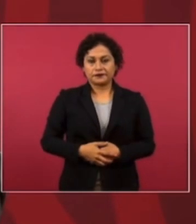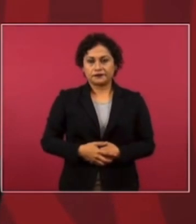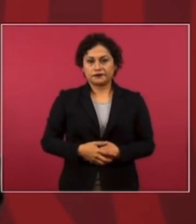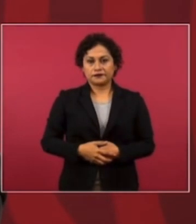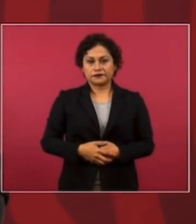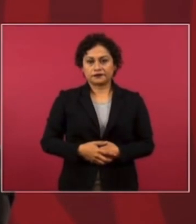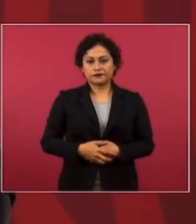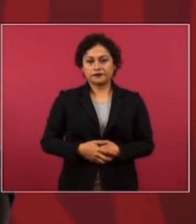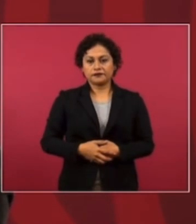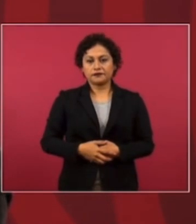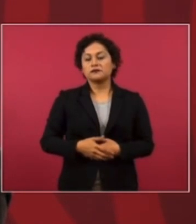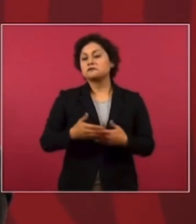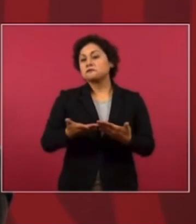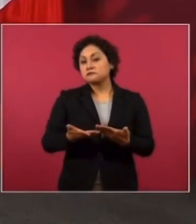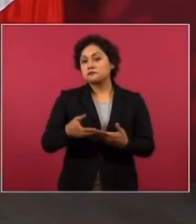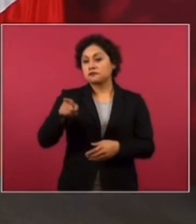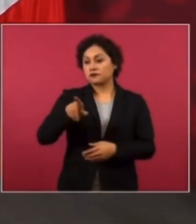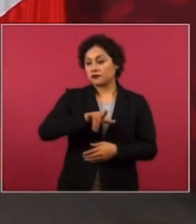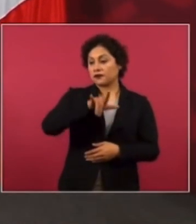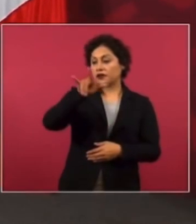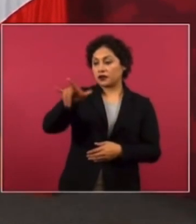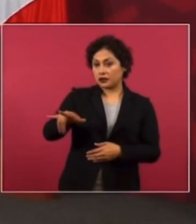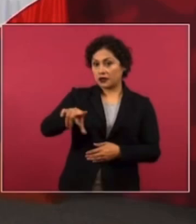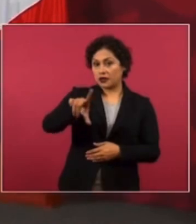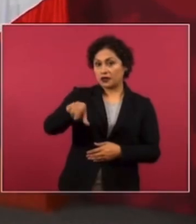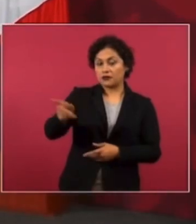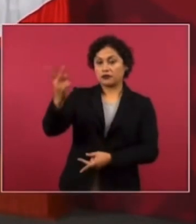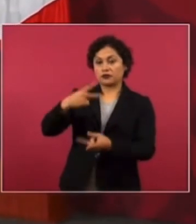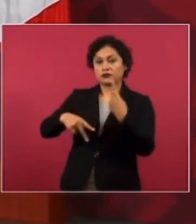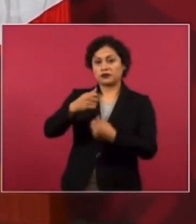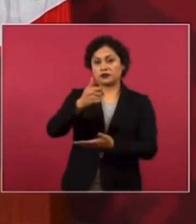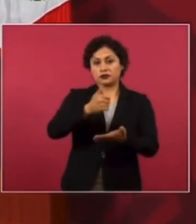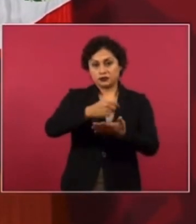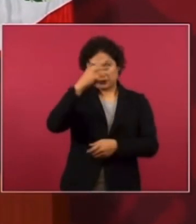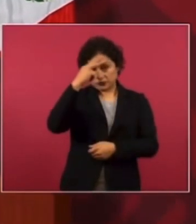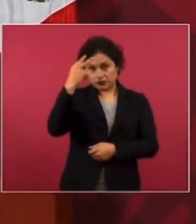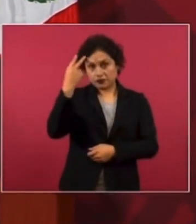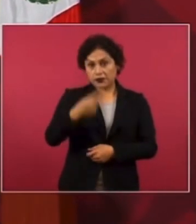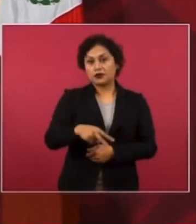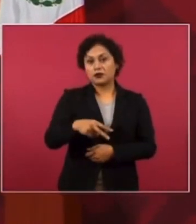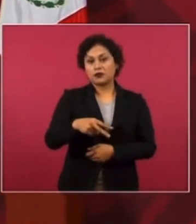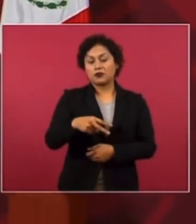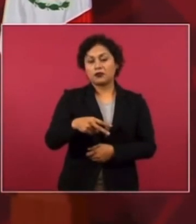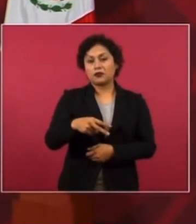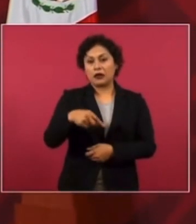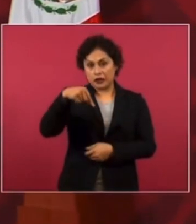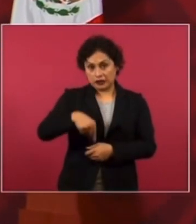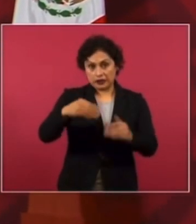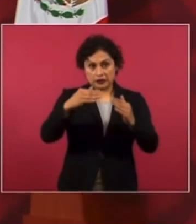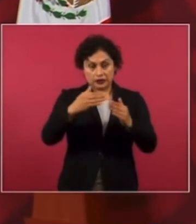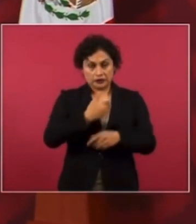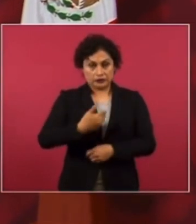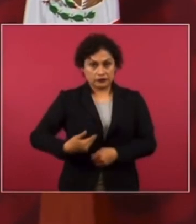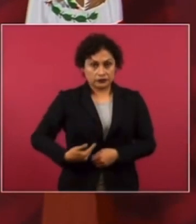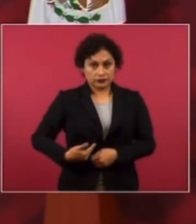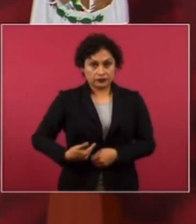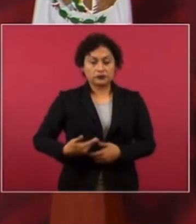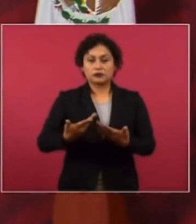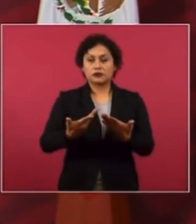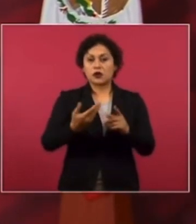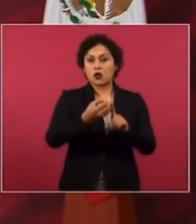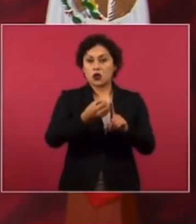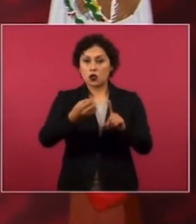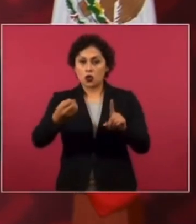Ya cómo lo van a trasladar hacia la ciudad, hacia el Palacio, el programa,